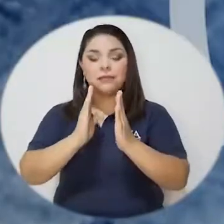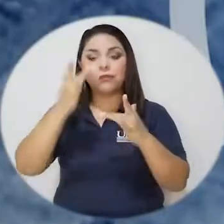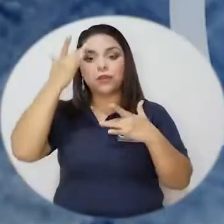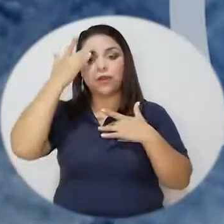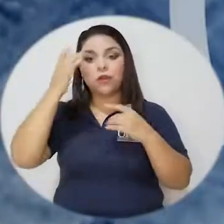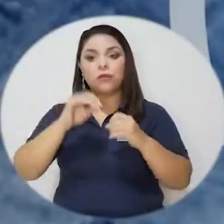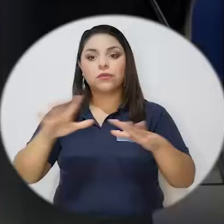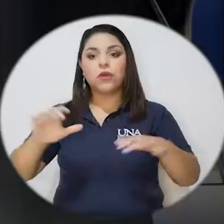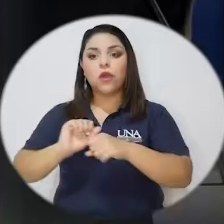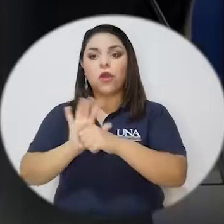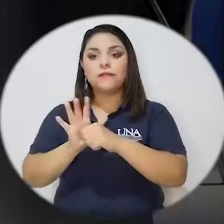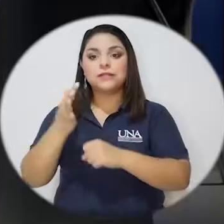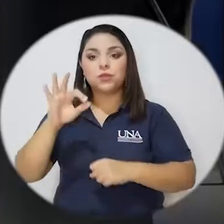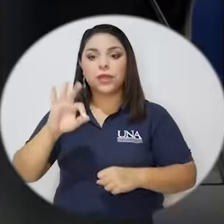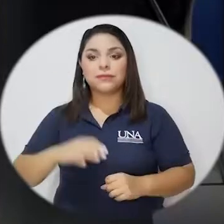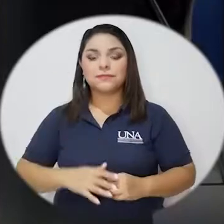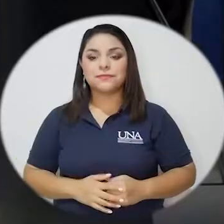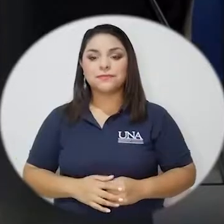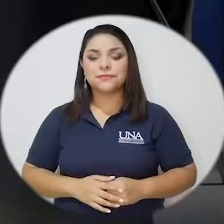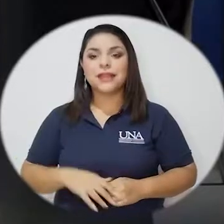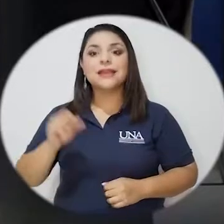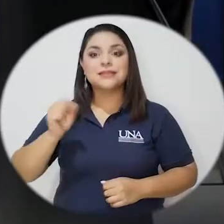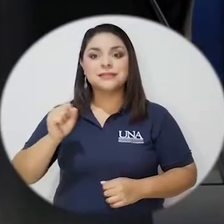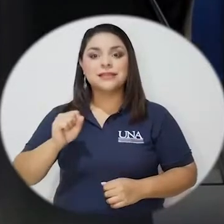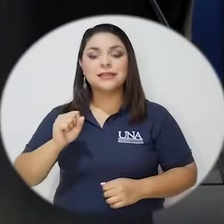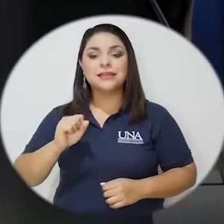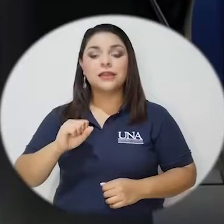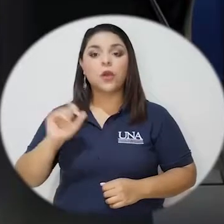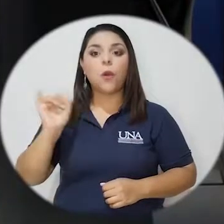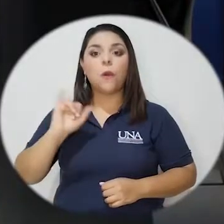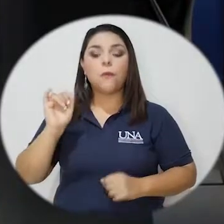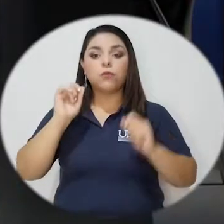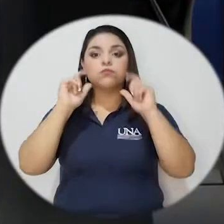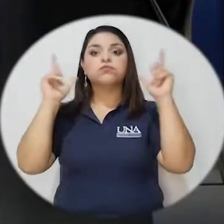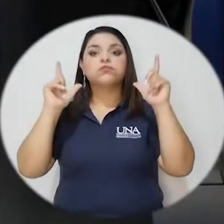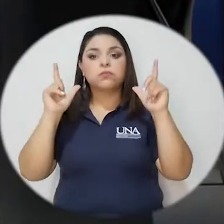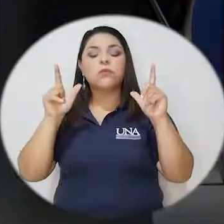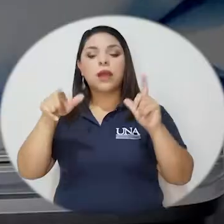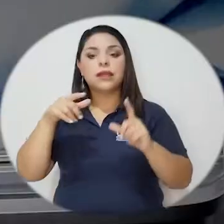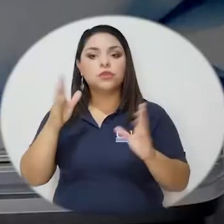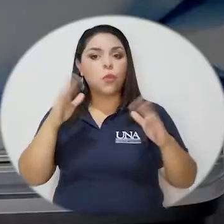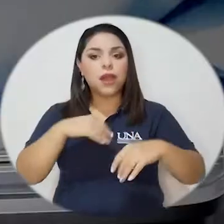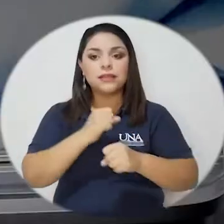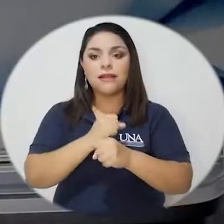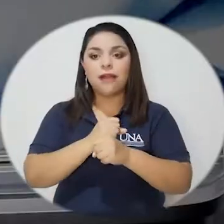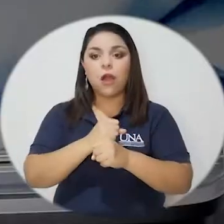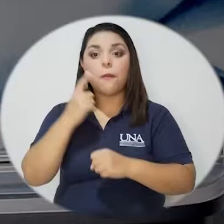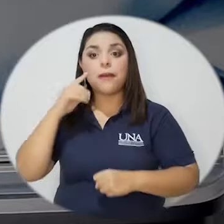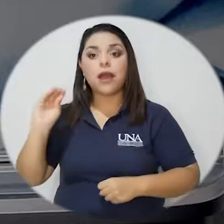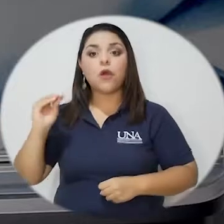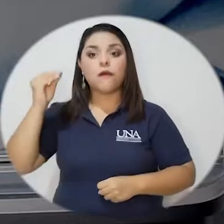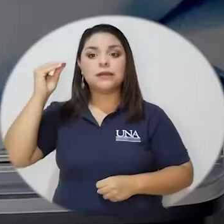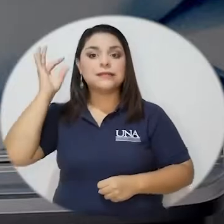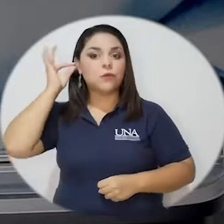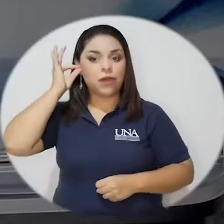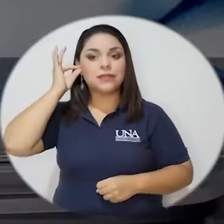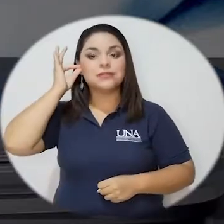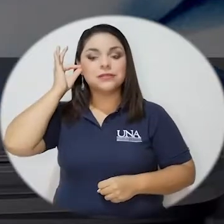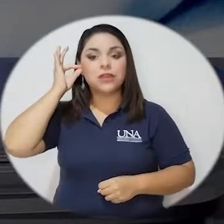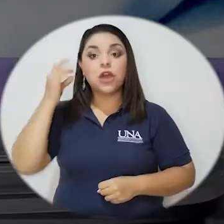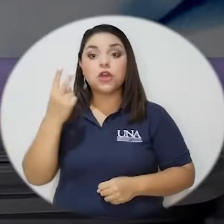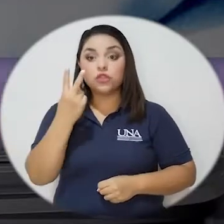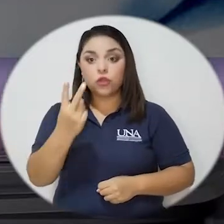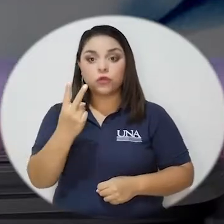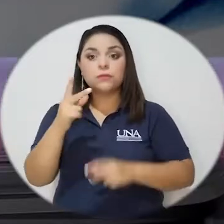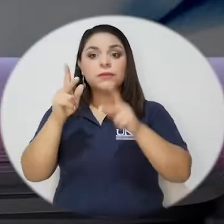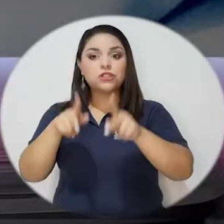COVID-19. No, realmente alarmante, o sea, el desempleo golpea mujeres y jóvenes. Dos de los recursos humanos